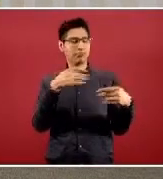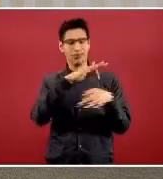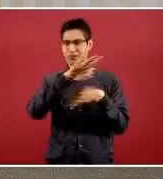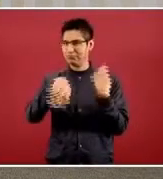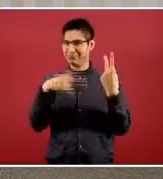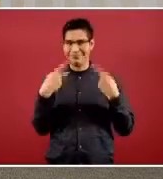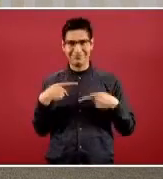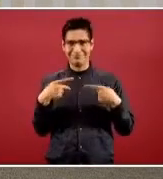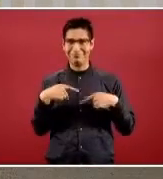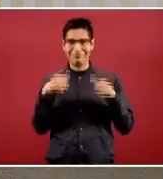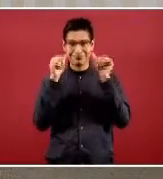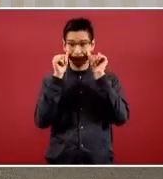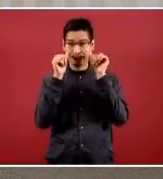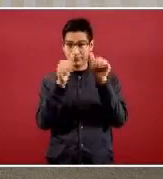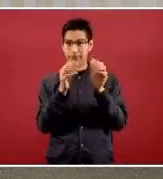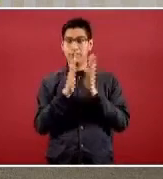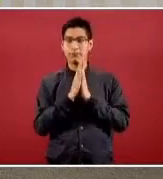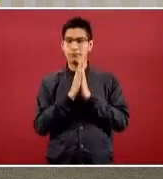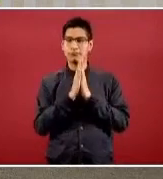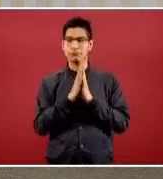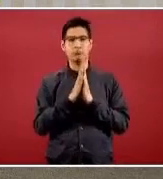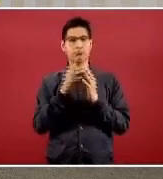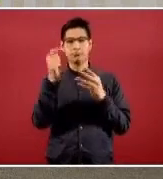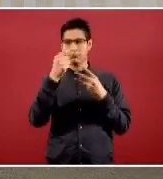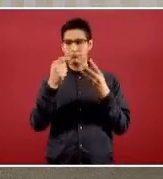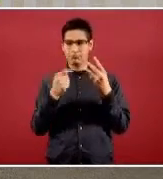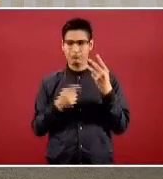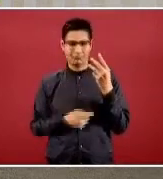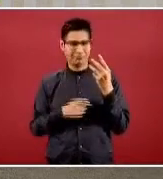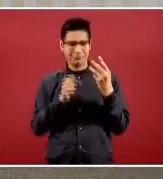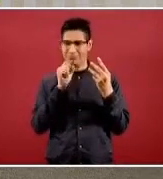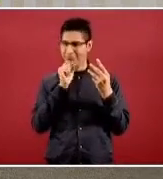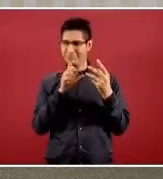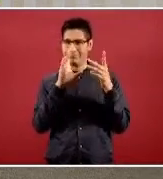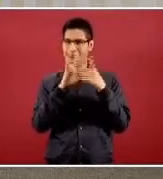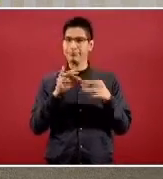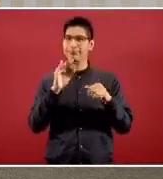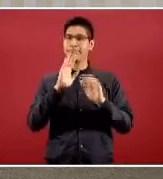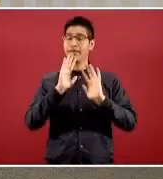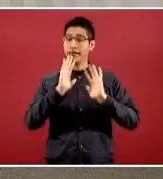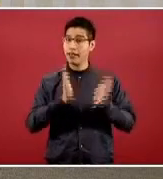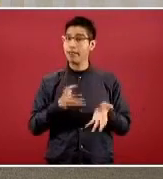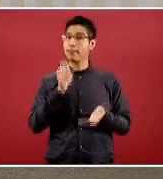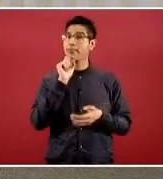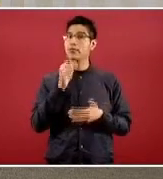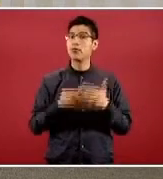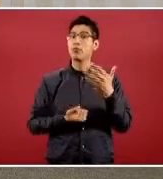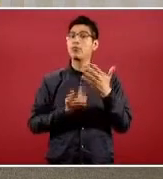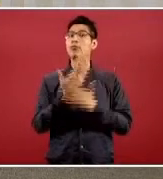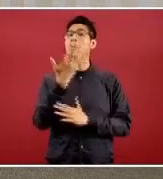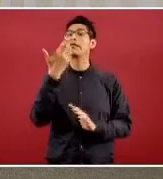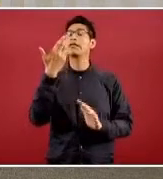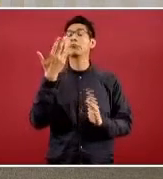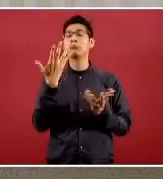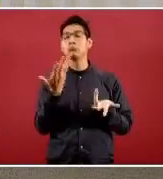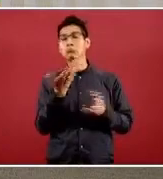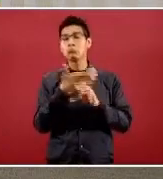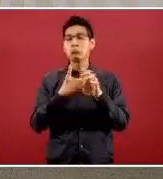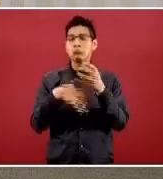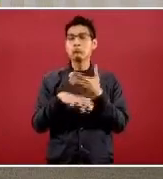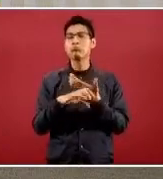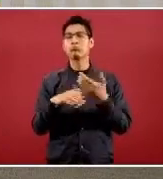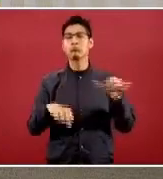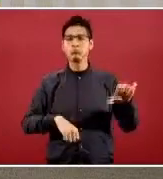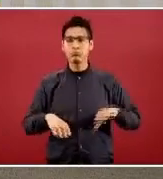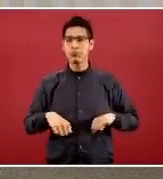el seguimiento de algunos asuntos que se han comentado aquí y también con nuevas herramientas para que podamos responder de